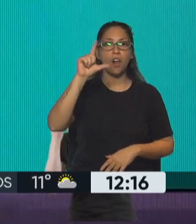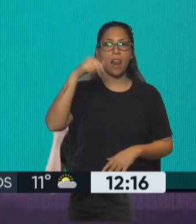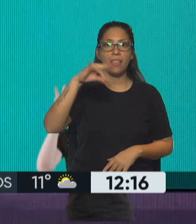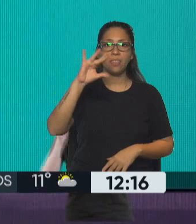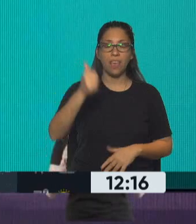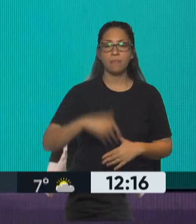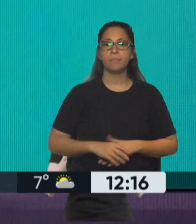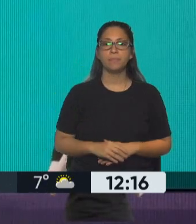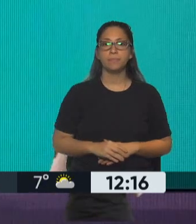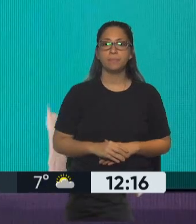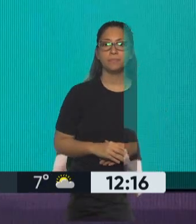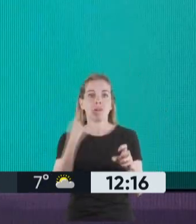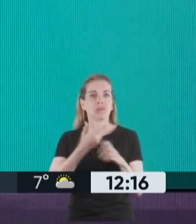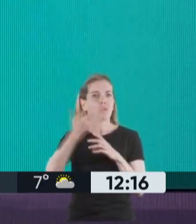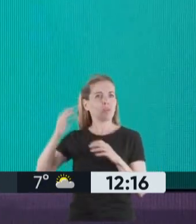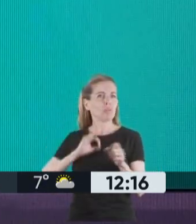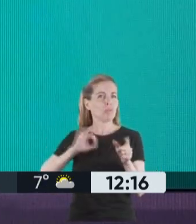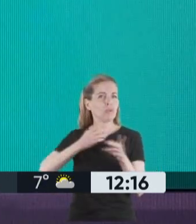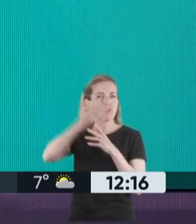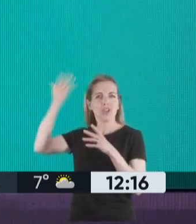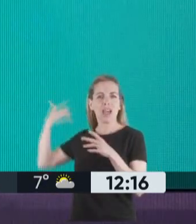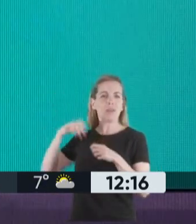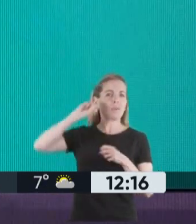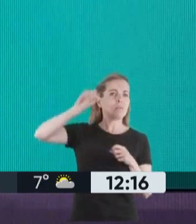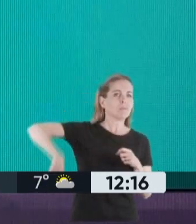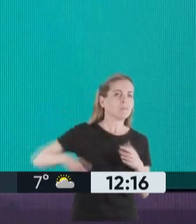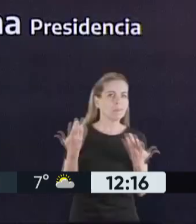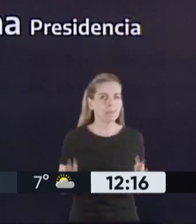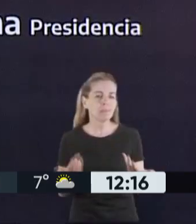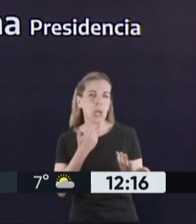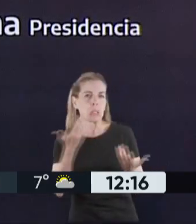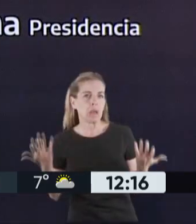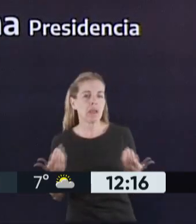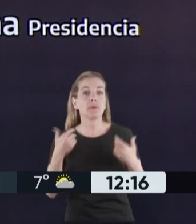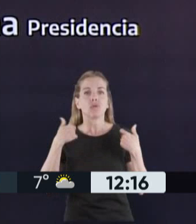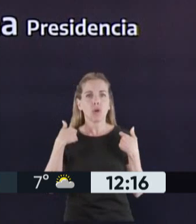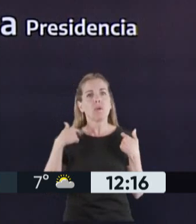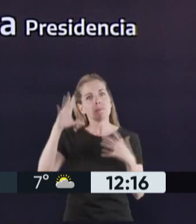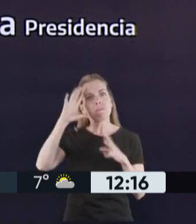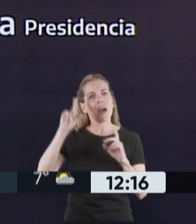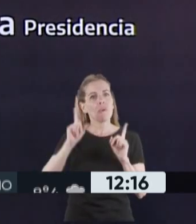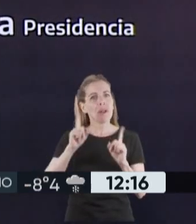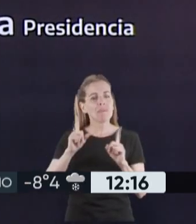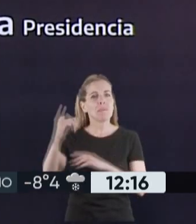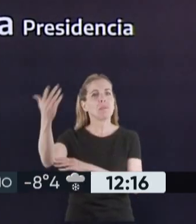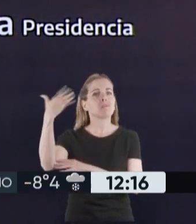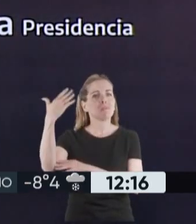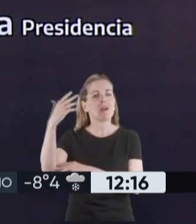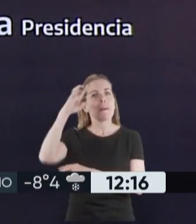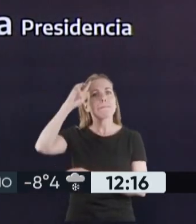no tuvimos en cuenta durante muchos años. Yo aún recuerdo aquel discurso de